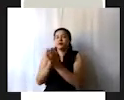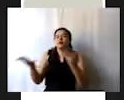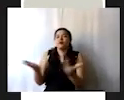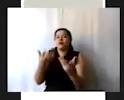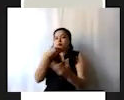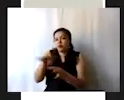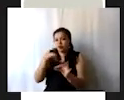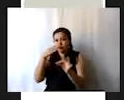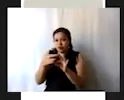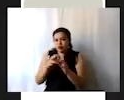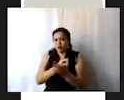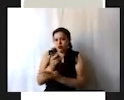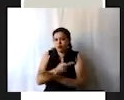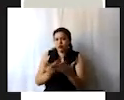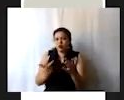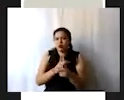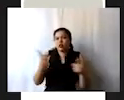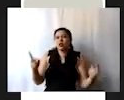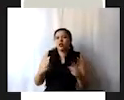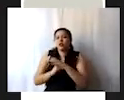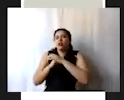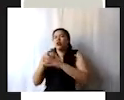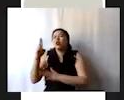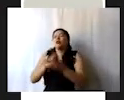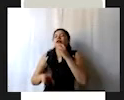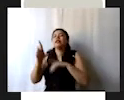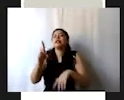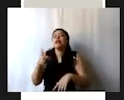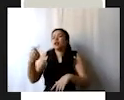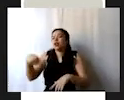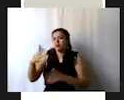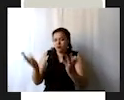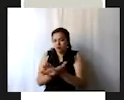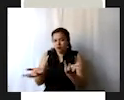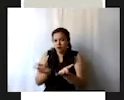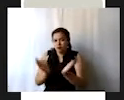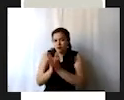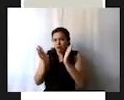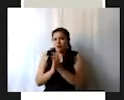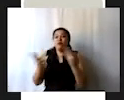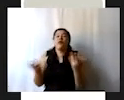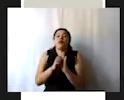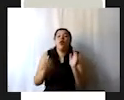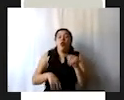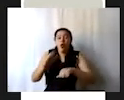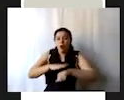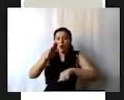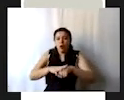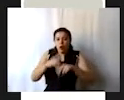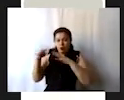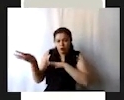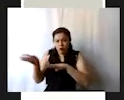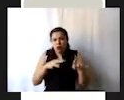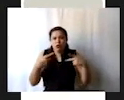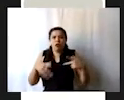en el programa de desarrollo sostenible de 2030. El ejemplo más llamativo es la participación de la